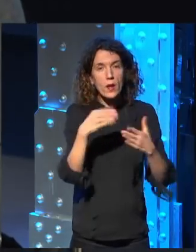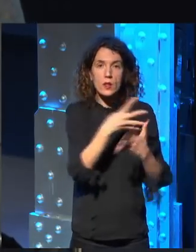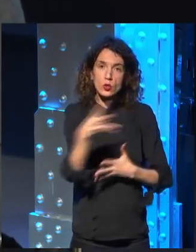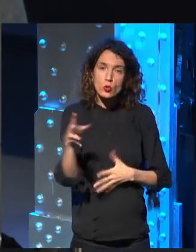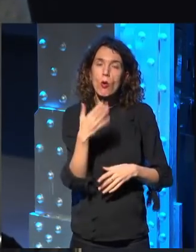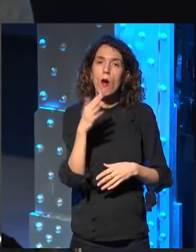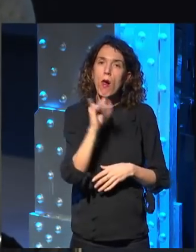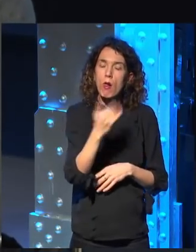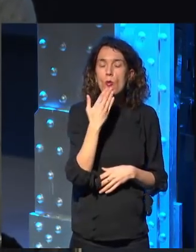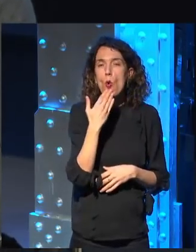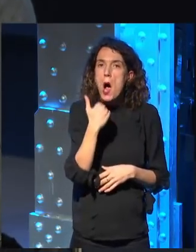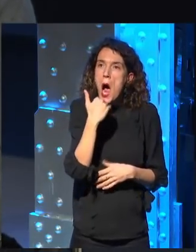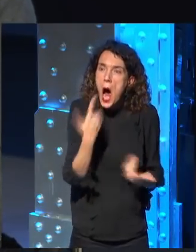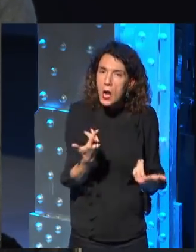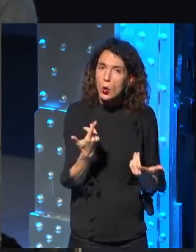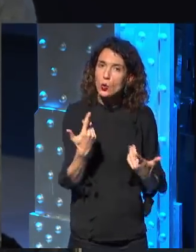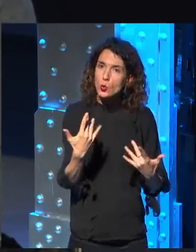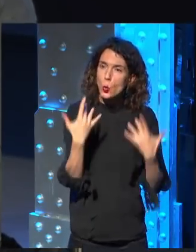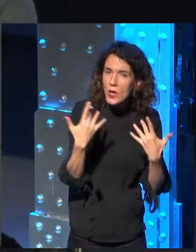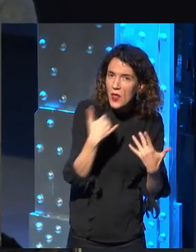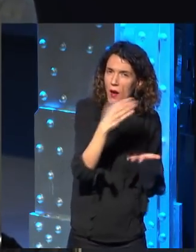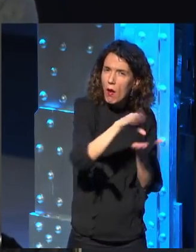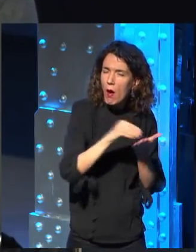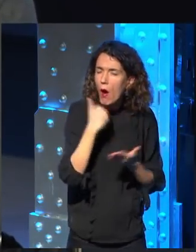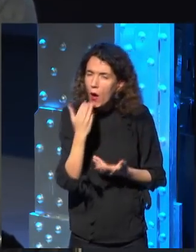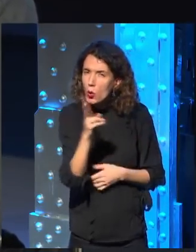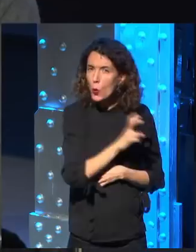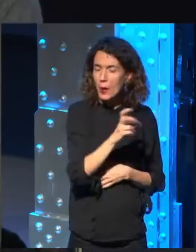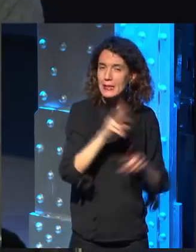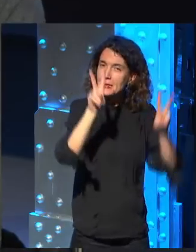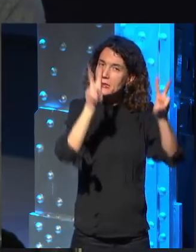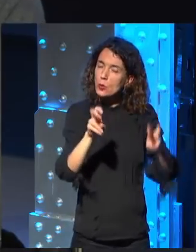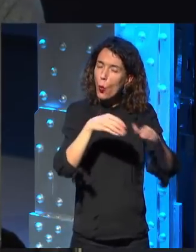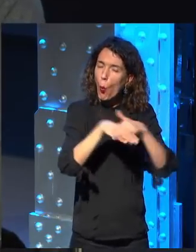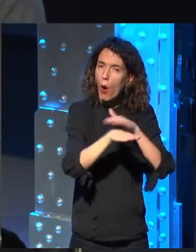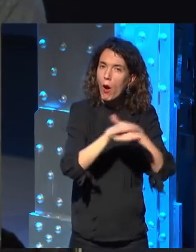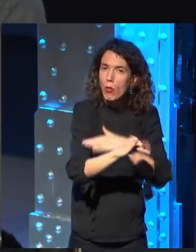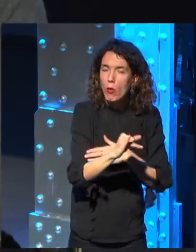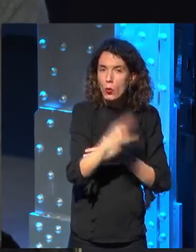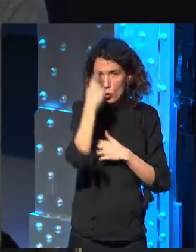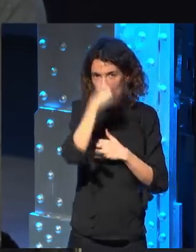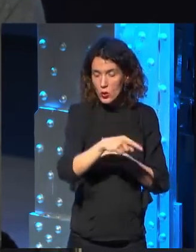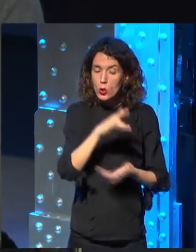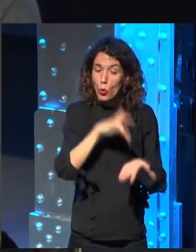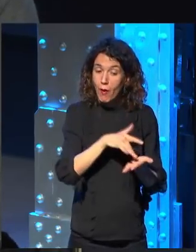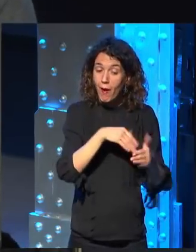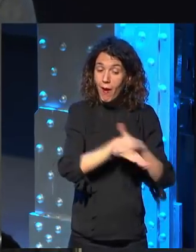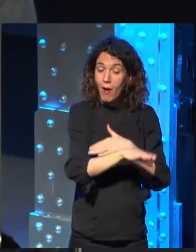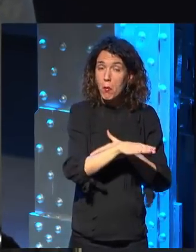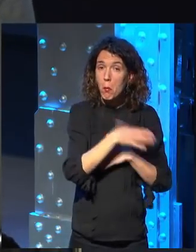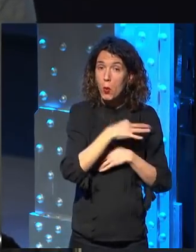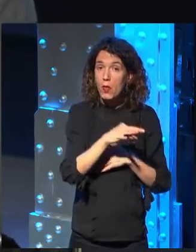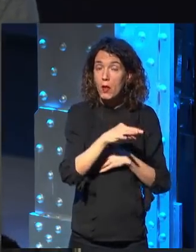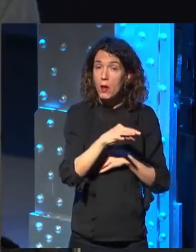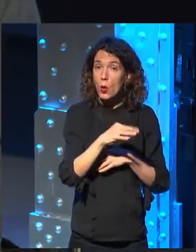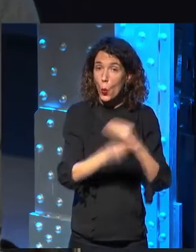una sugestión, como una sugerencia. Yo sabía, era de esos títulos que tengo guardados y que yo sé que alguna vez, ¿no? Y